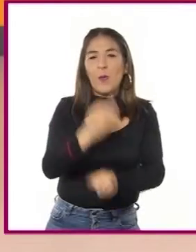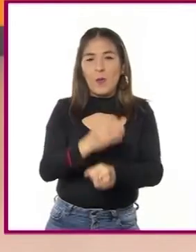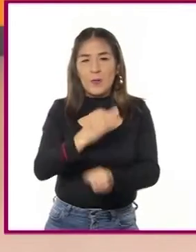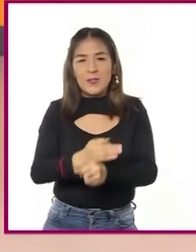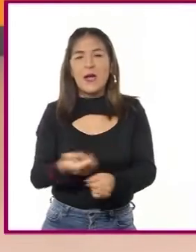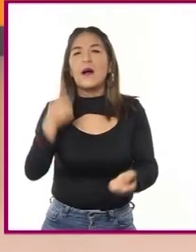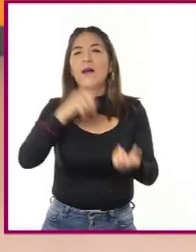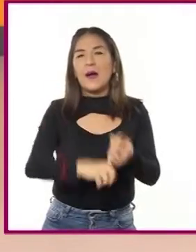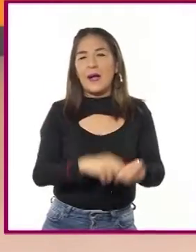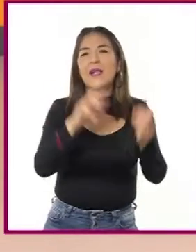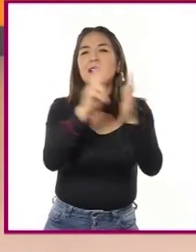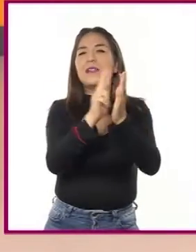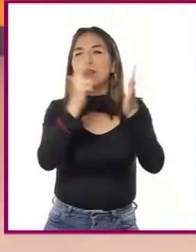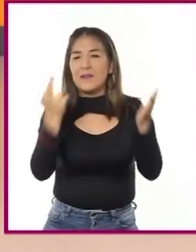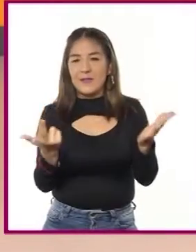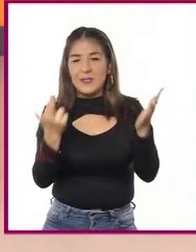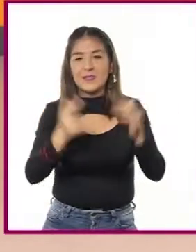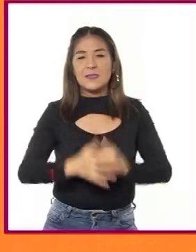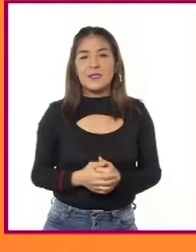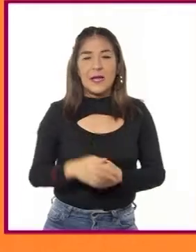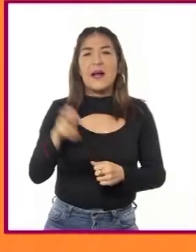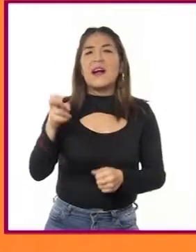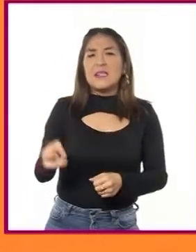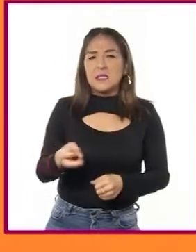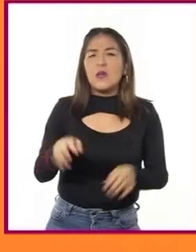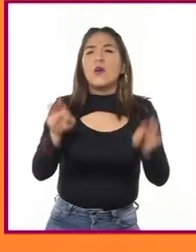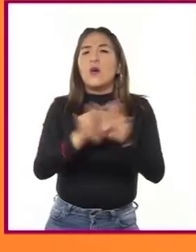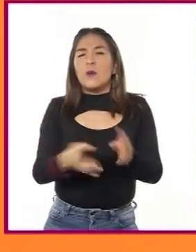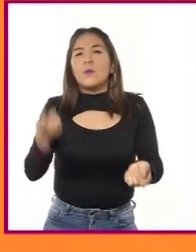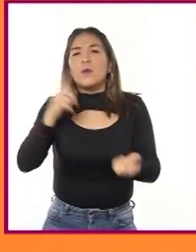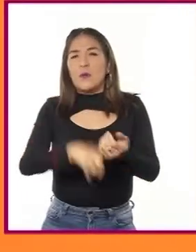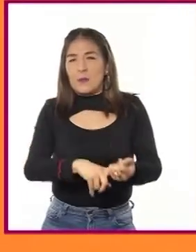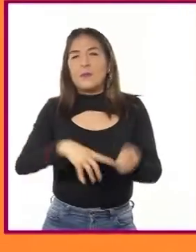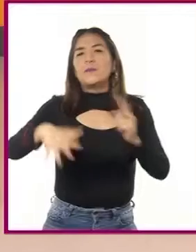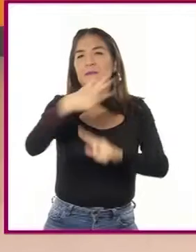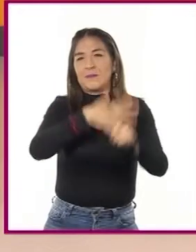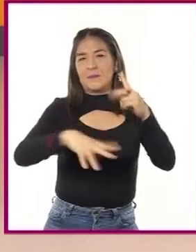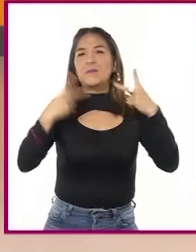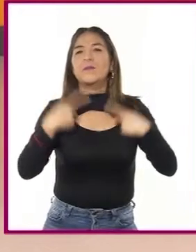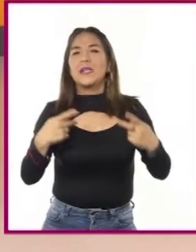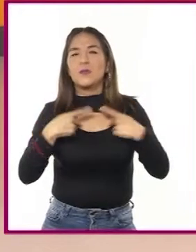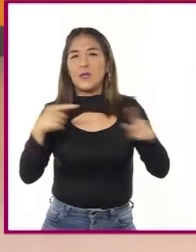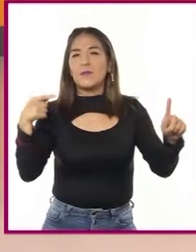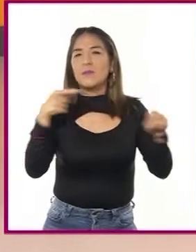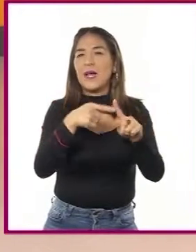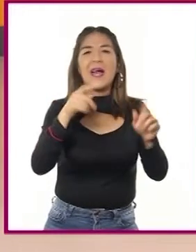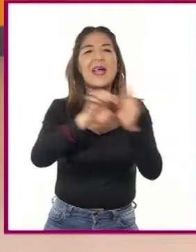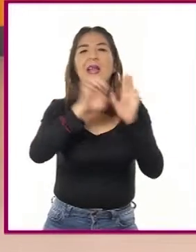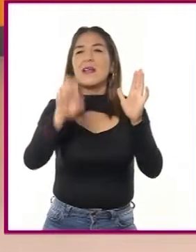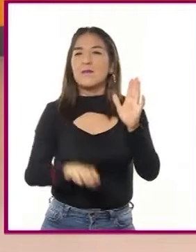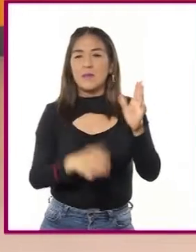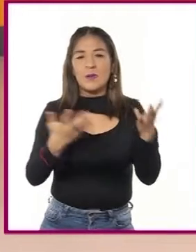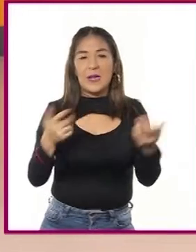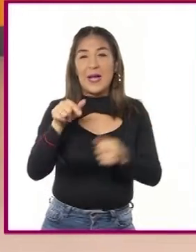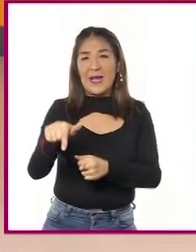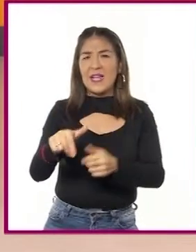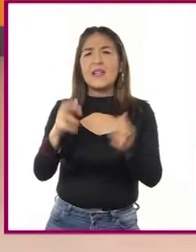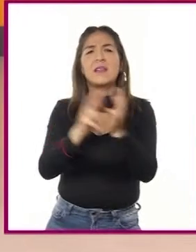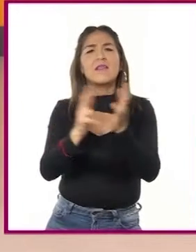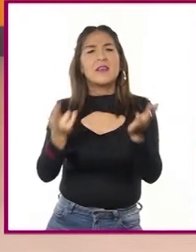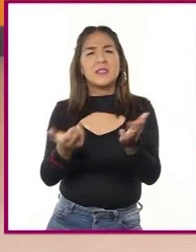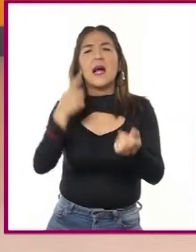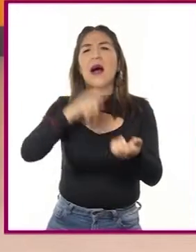a través de revistas. Estas están dirigidas a un público específico. Por ejemplo, estas revistas